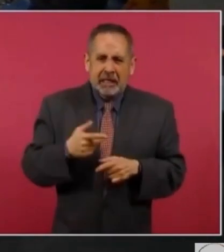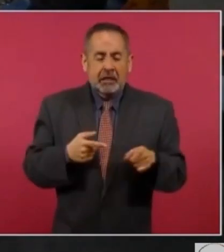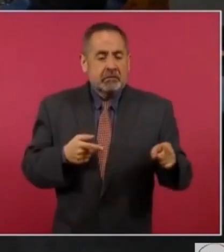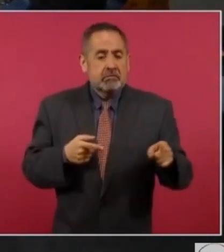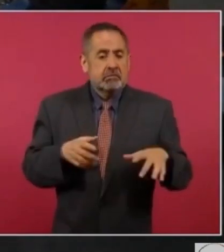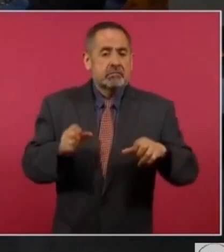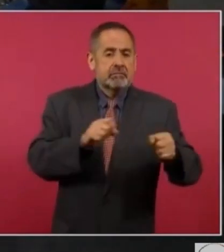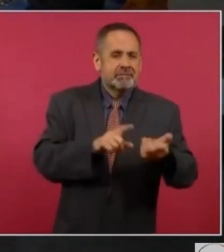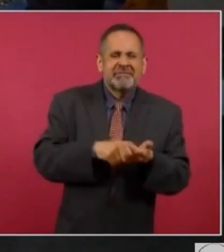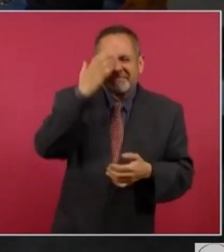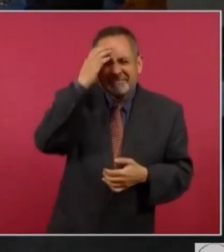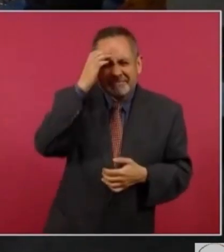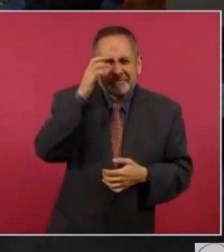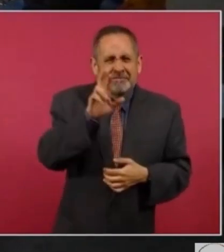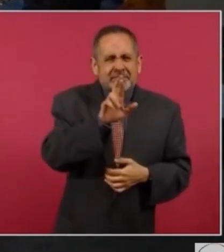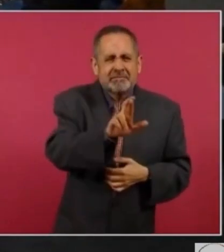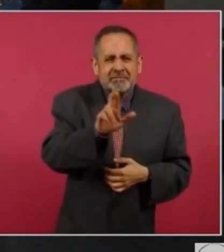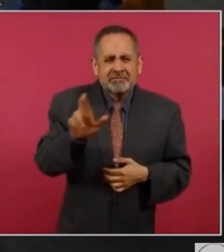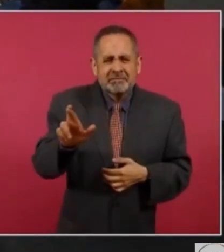Rolls Royce,